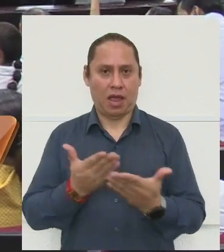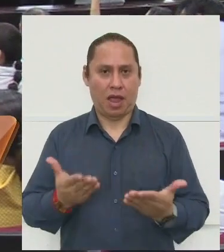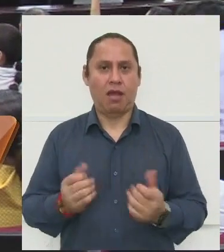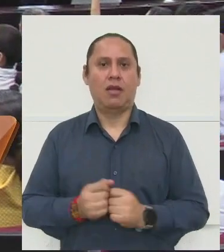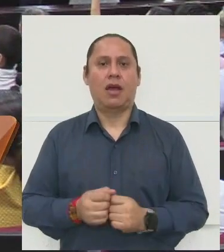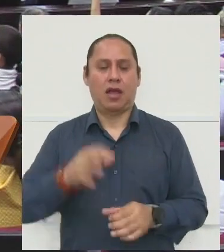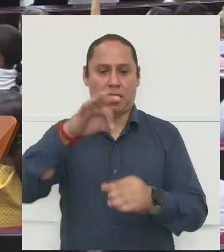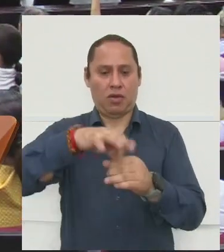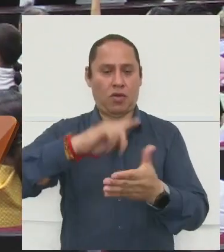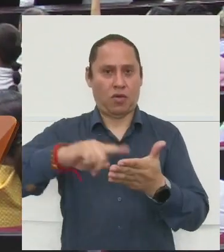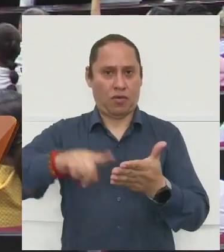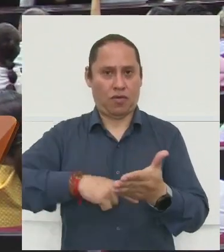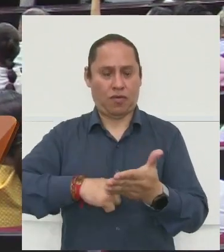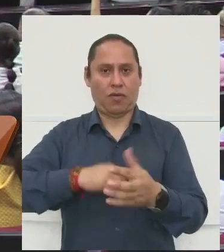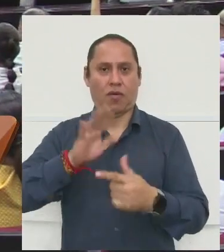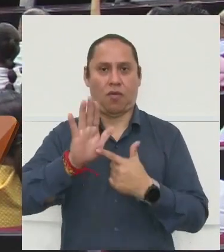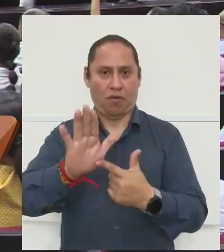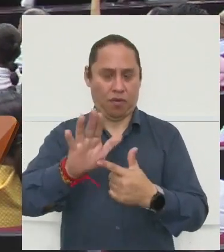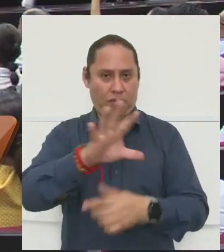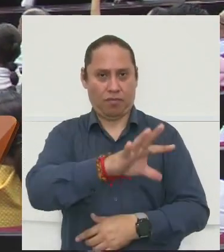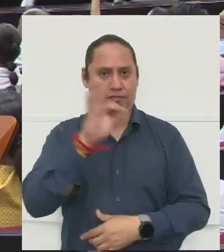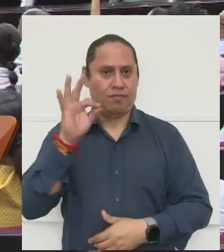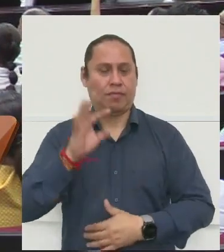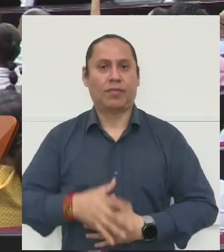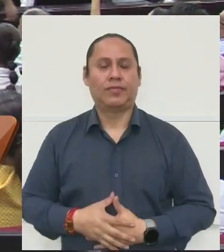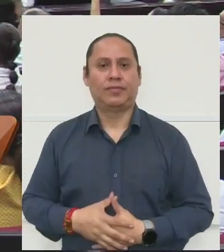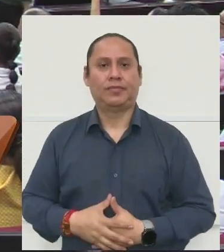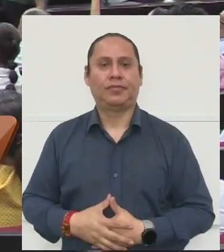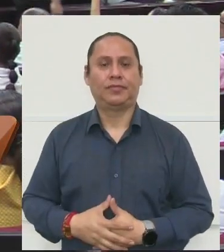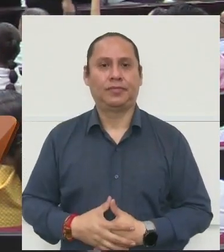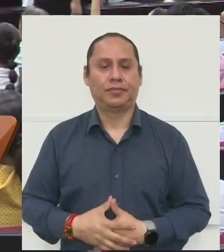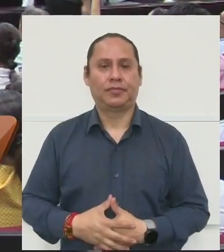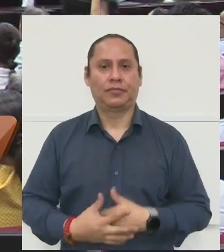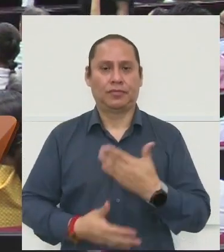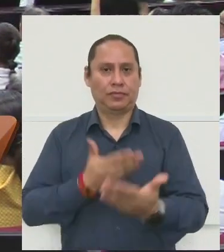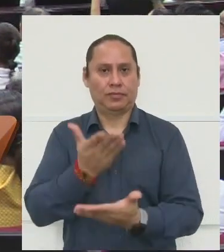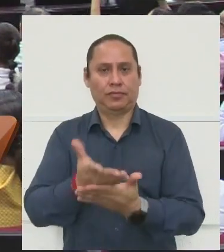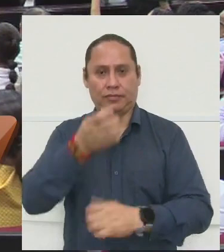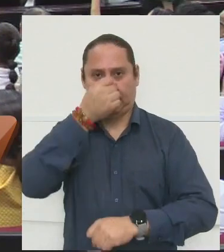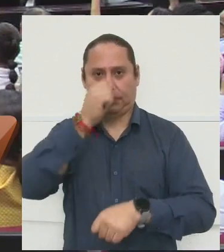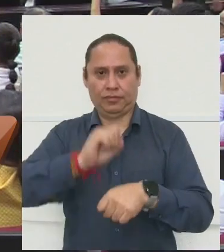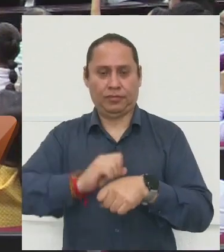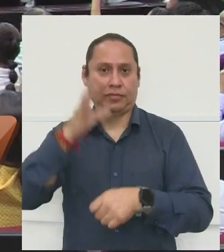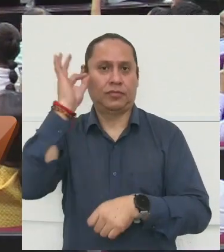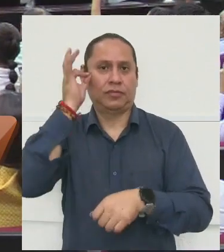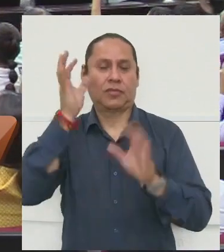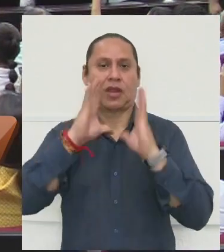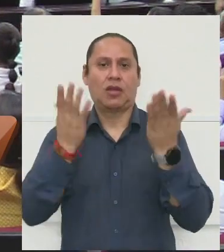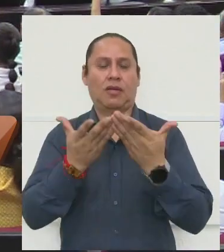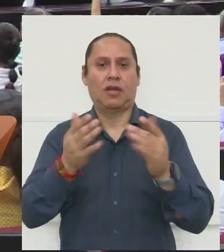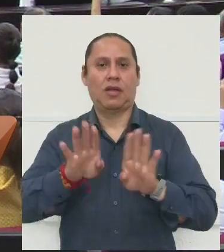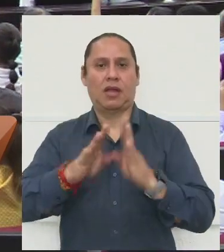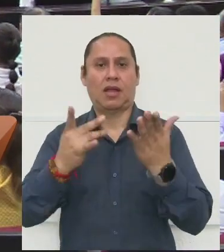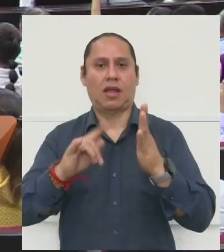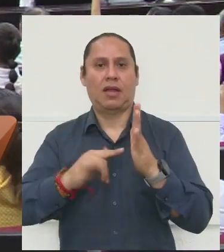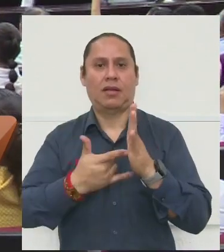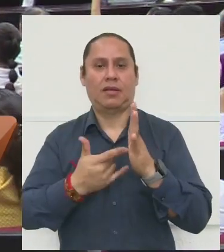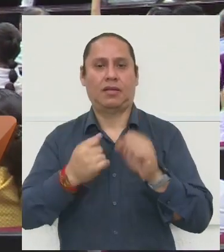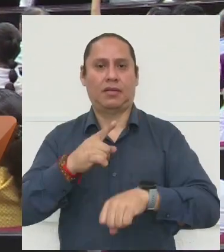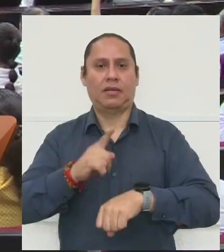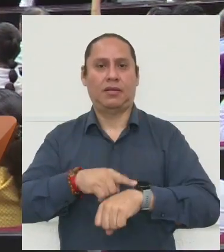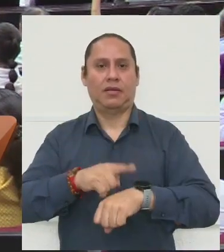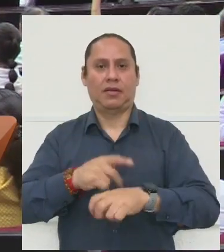a someter a votación nominal el nombramiento presentado por lo que Solicito a la secretaría de servicios parlamentarios